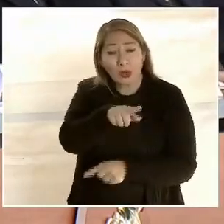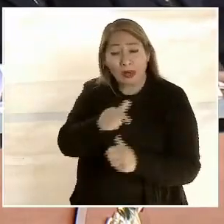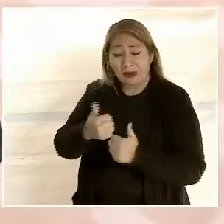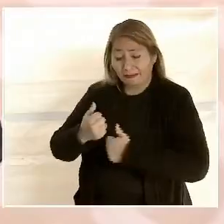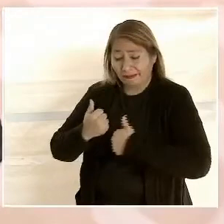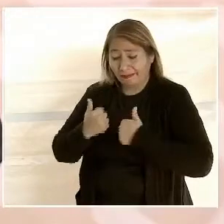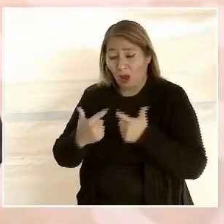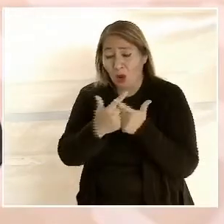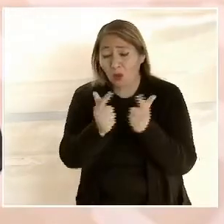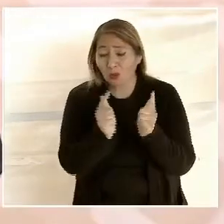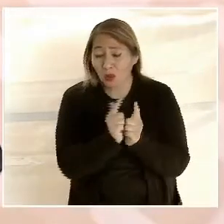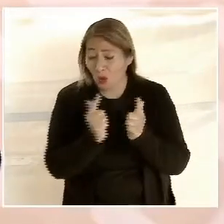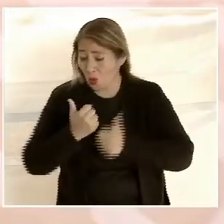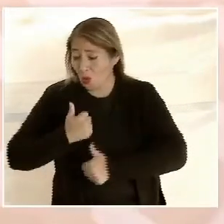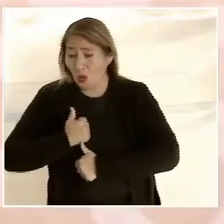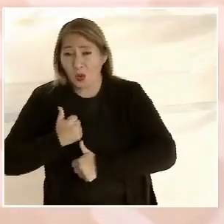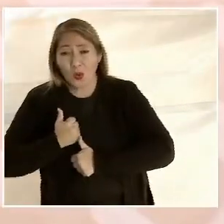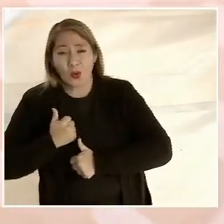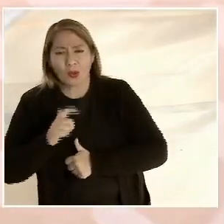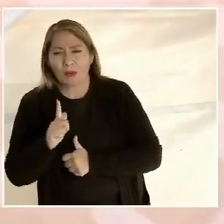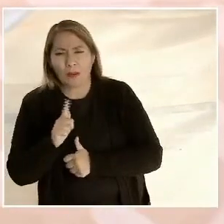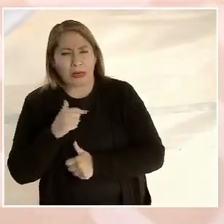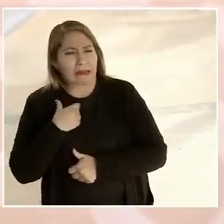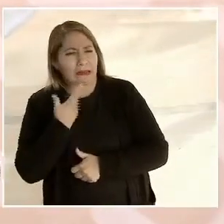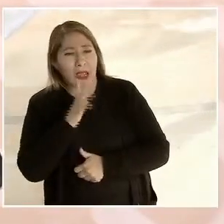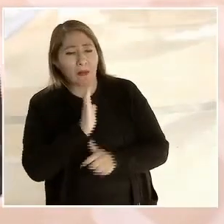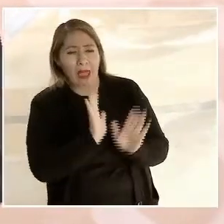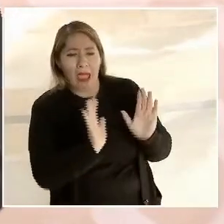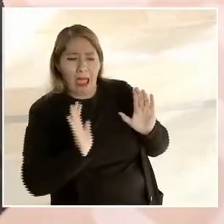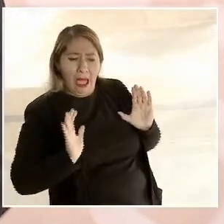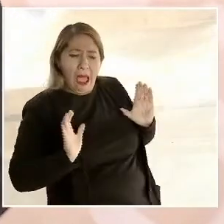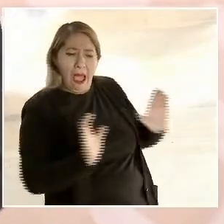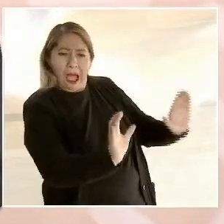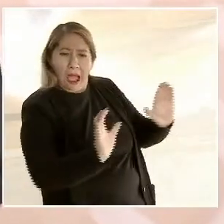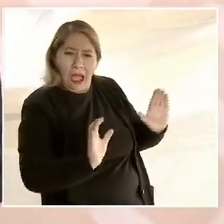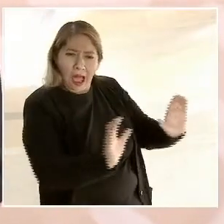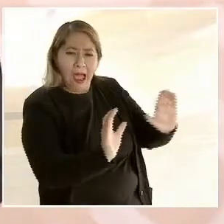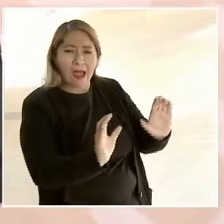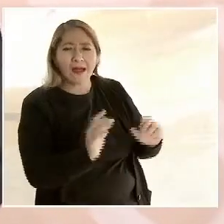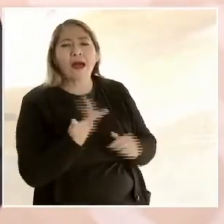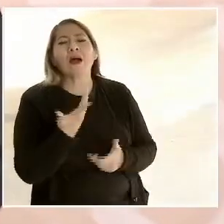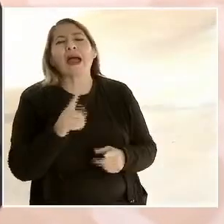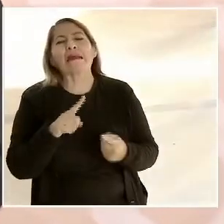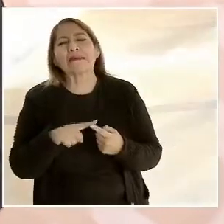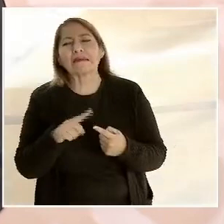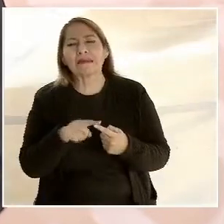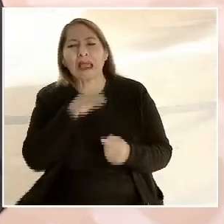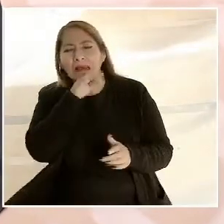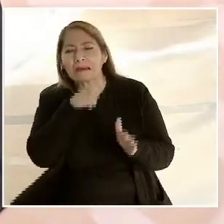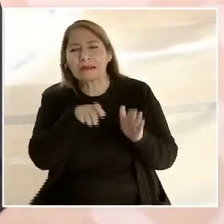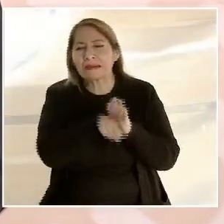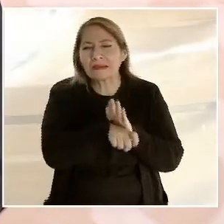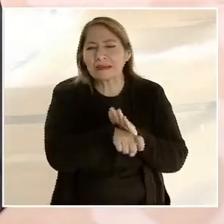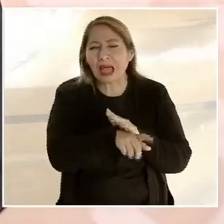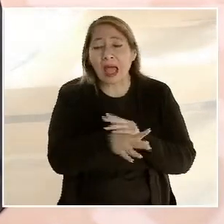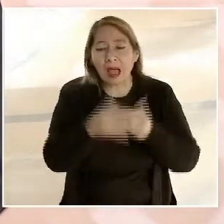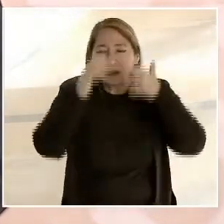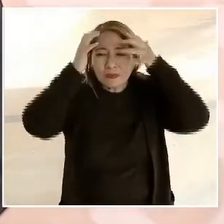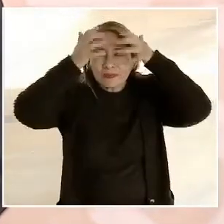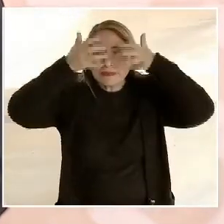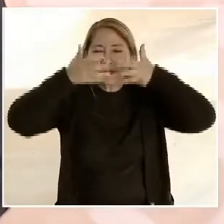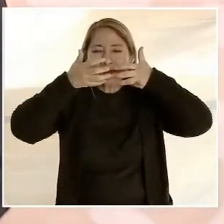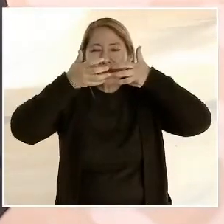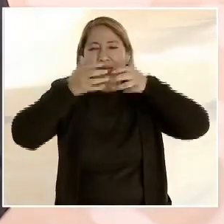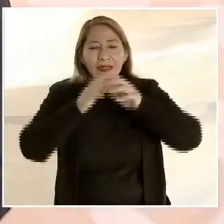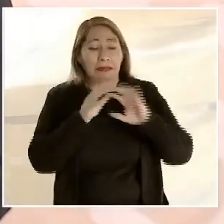Armadas, contenemos a la delincuencia organizada e impulsamos la reconstrucción de la